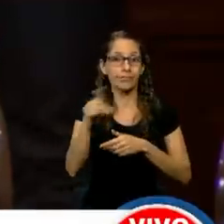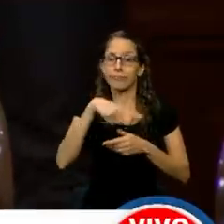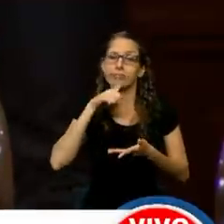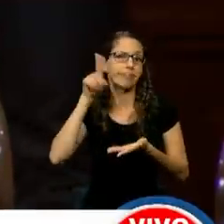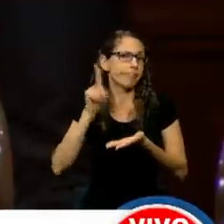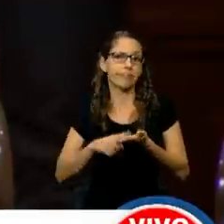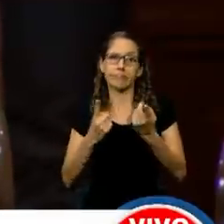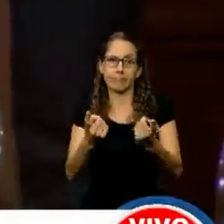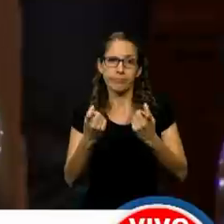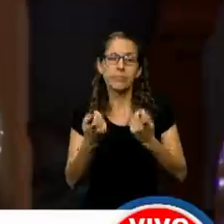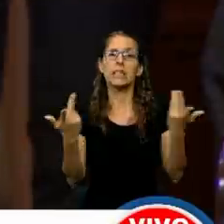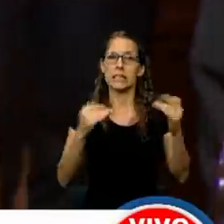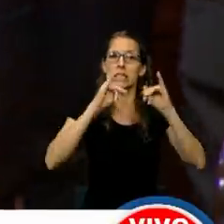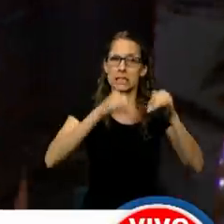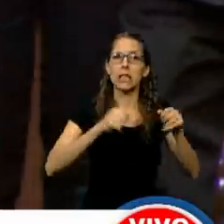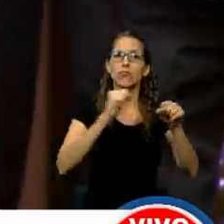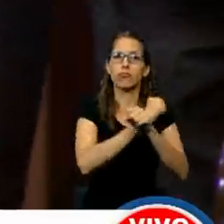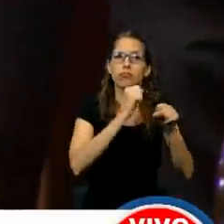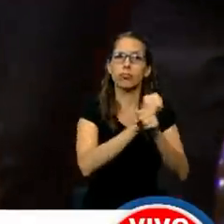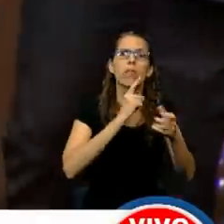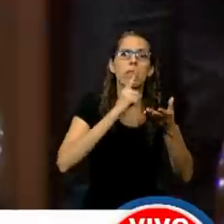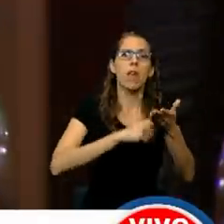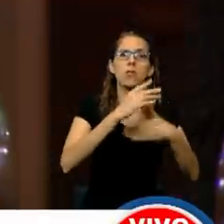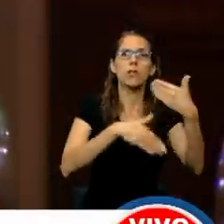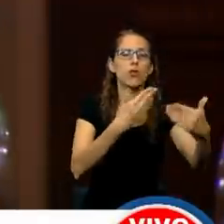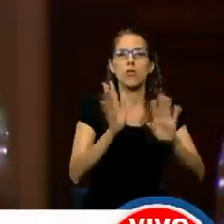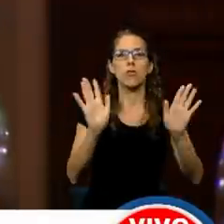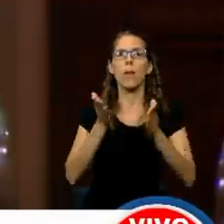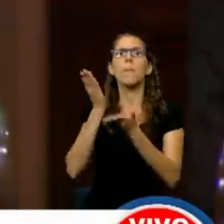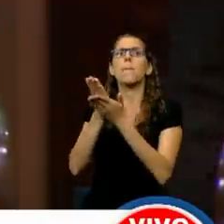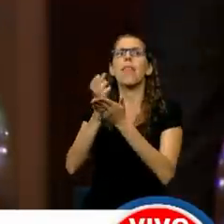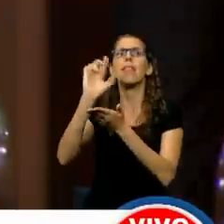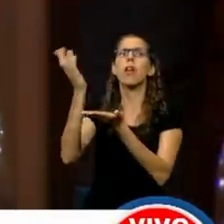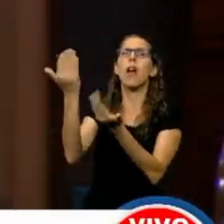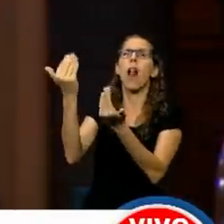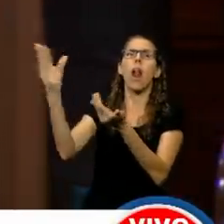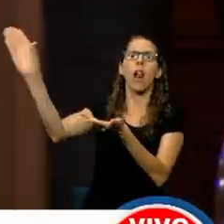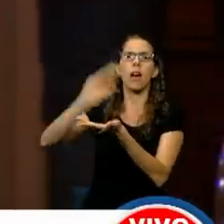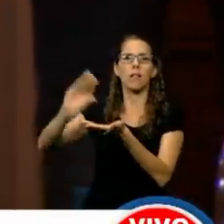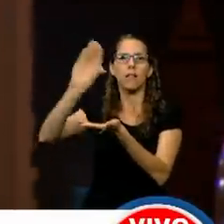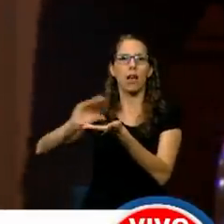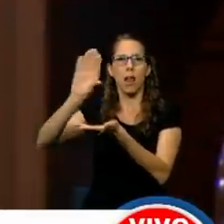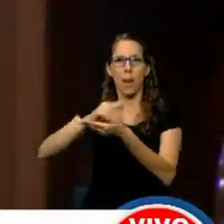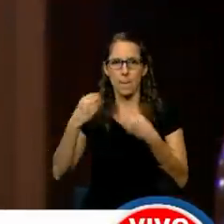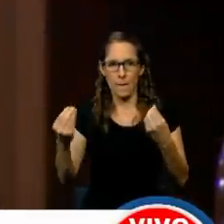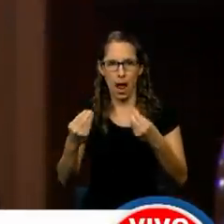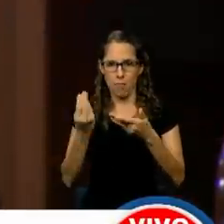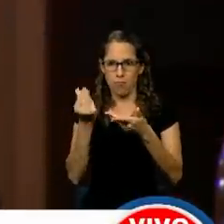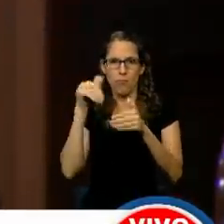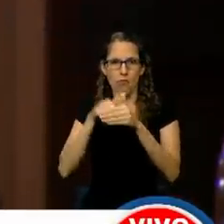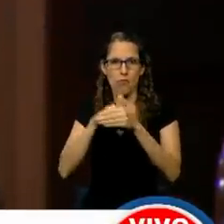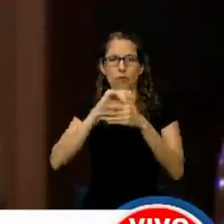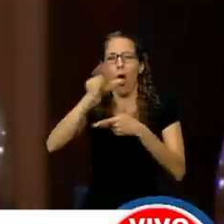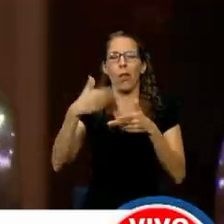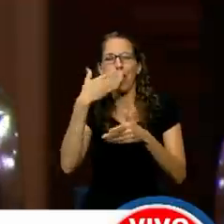opuestas a custodiar dólares oa pedir dólares de afuera para que los fondos comunes de inversión se puedan ir